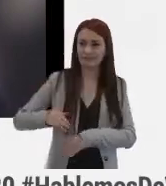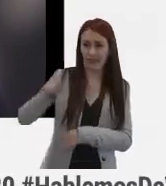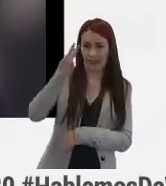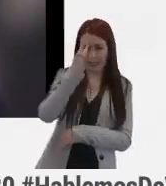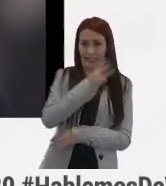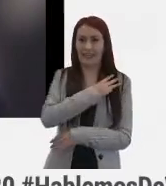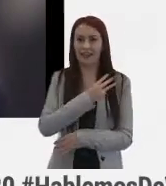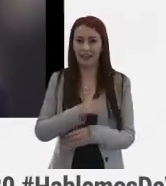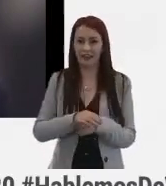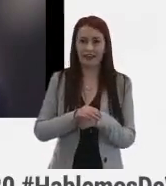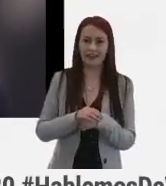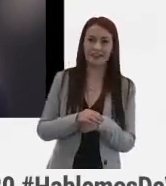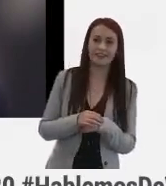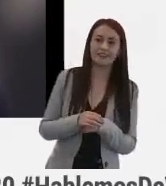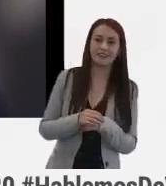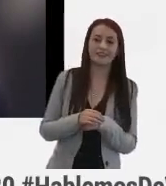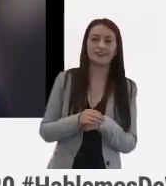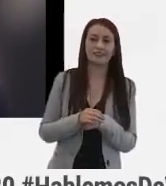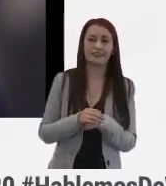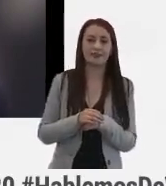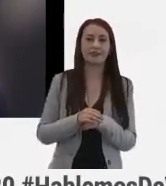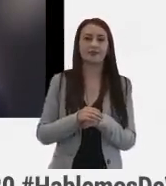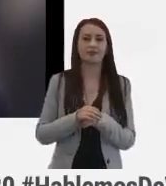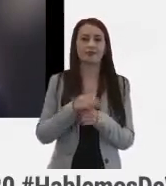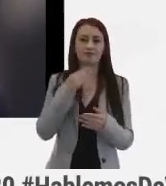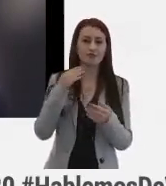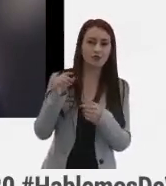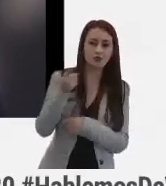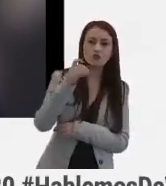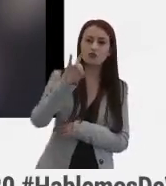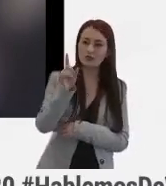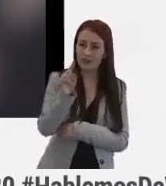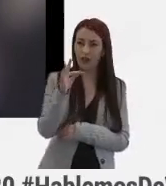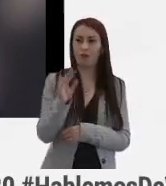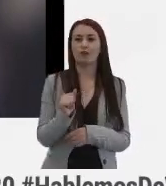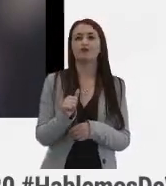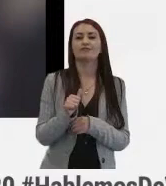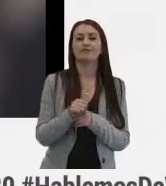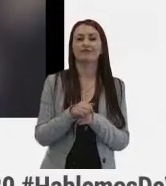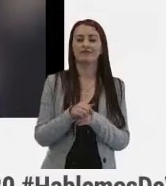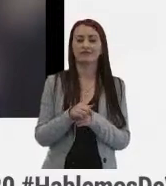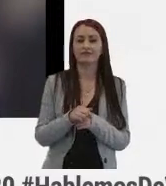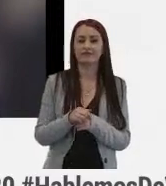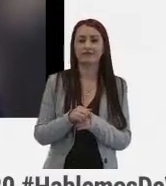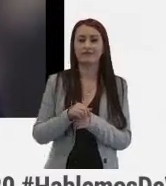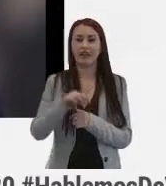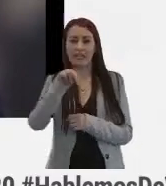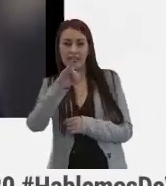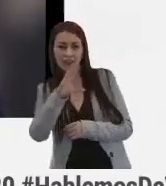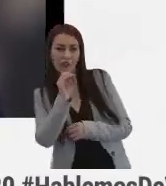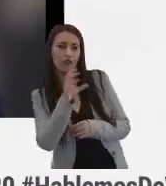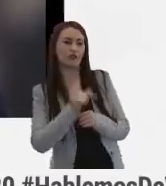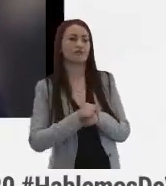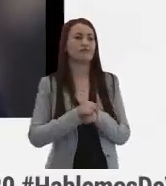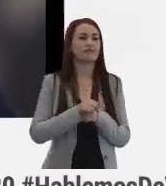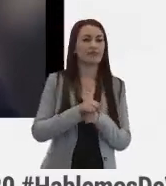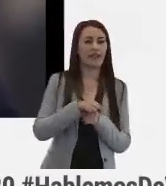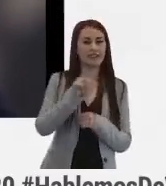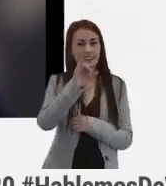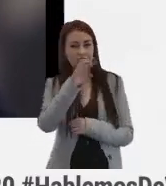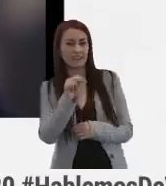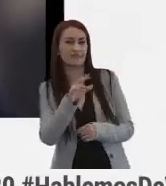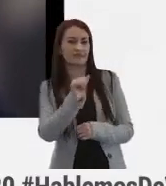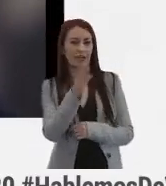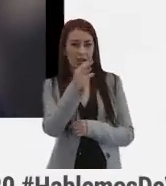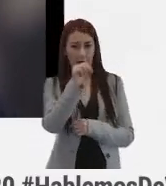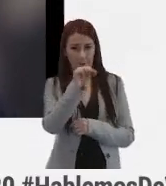Javier Alberto Ayala, a Gonzalo Restrepo, presidente de Fundación Éxito, a Rodrigo Londoño y a Martina Camargo.